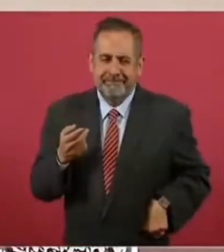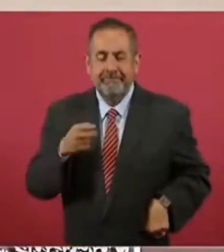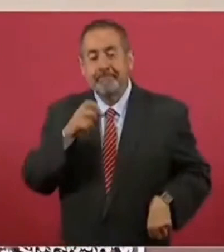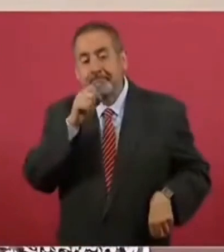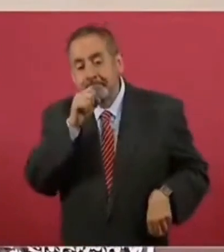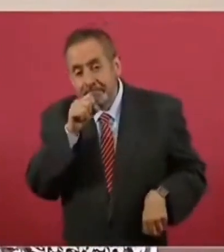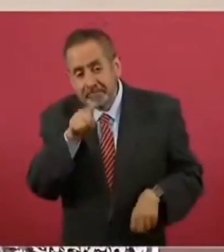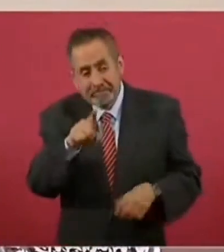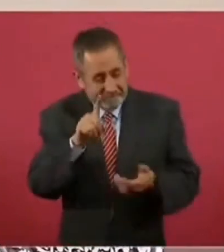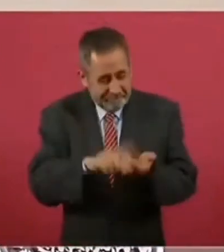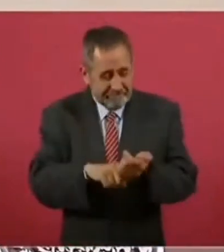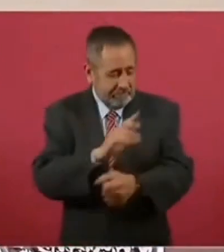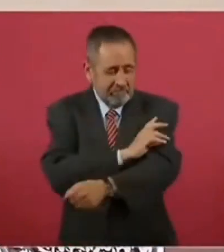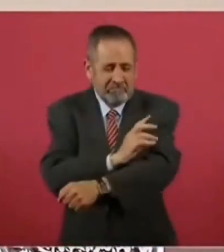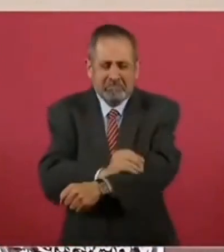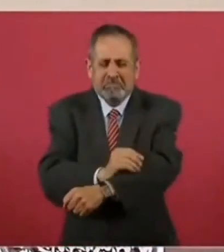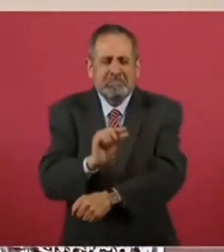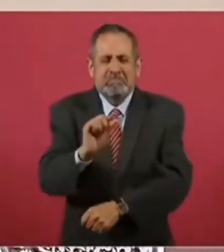pecho